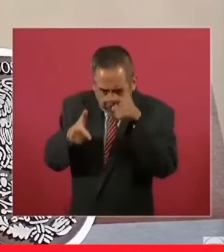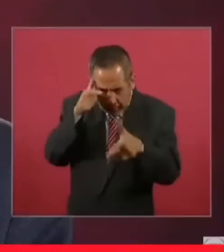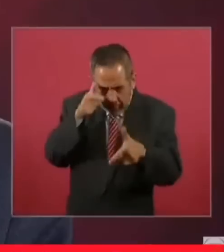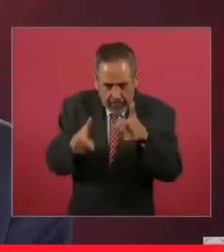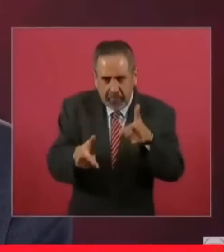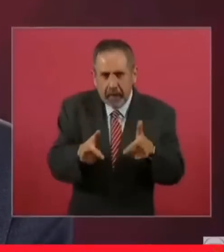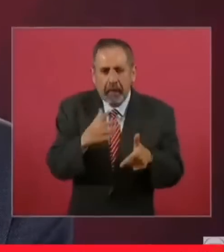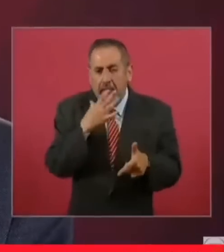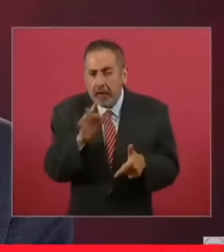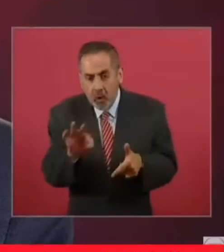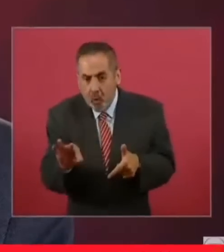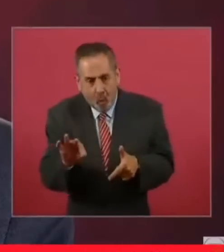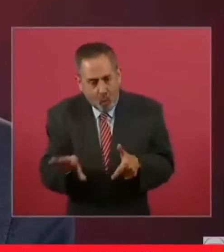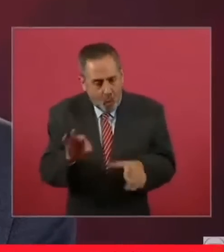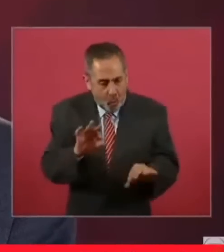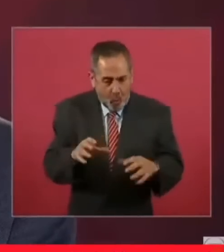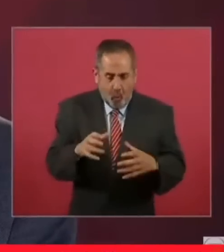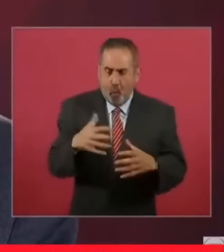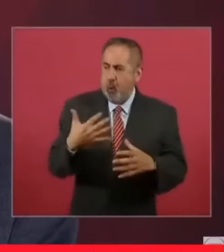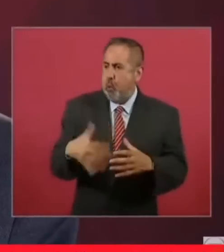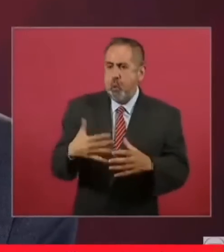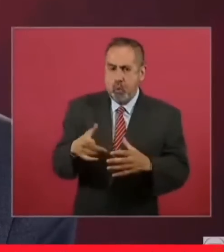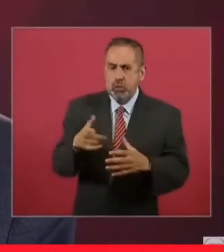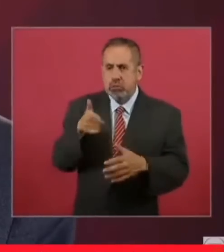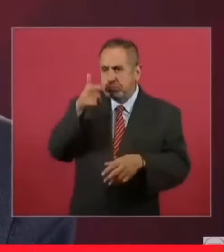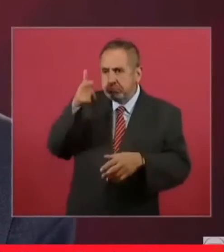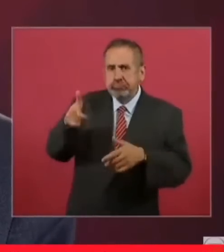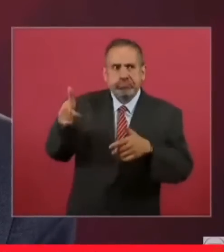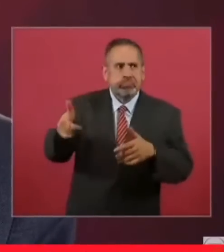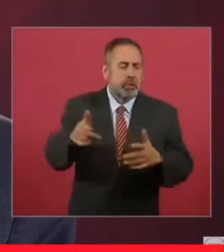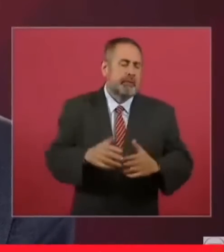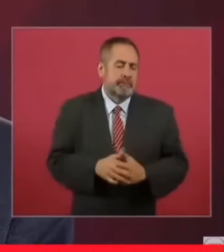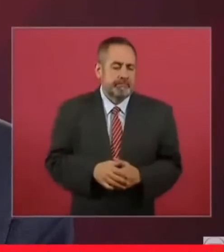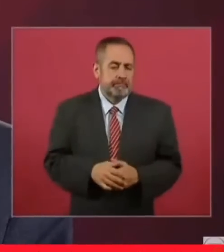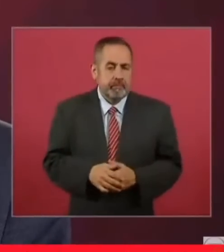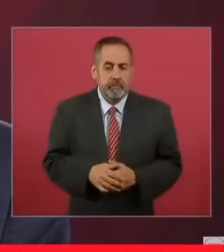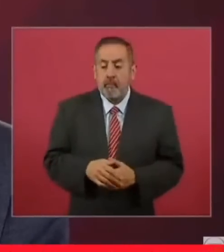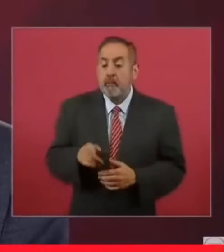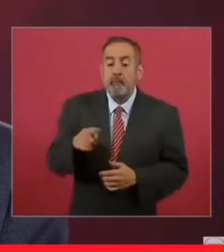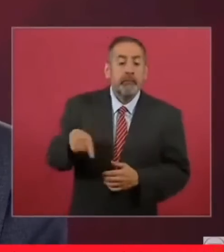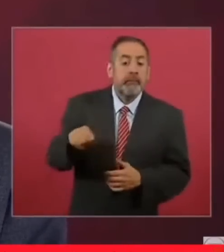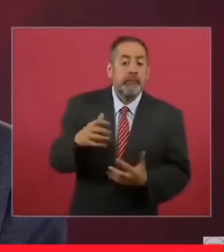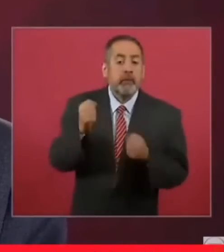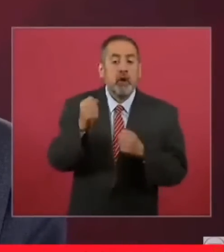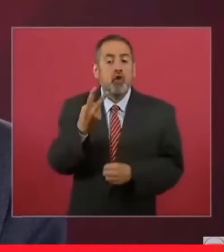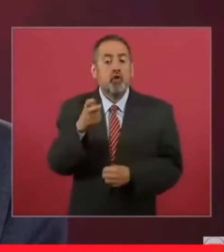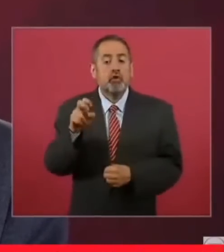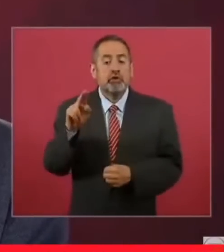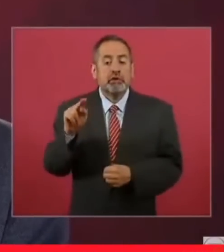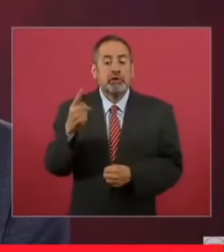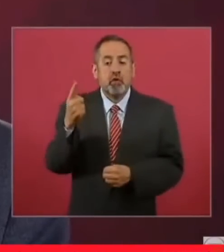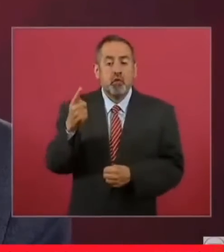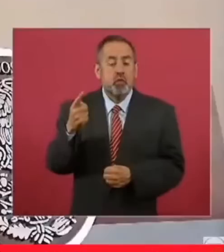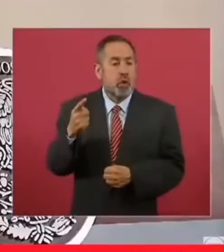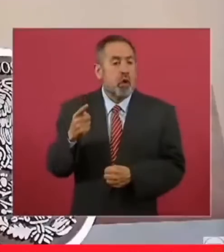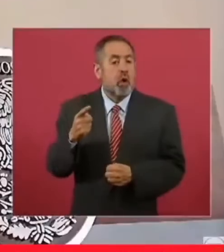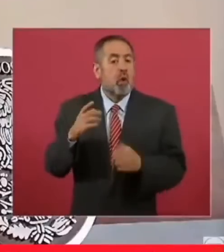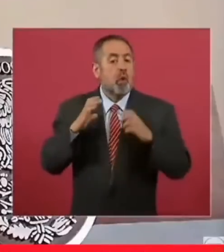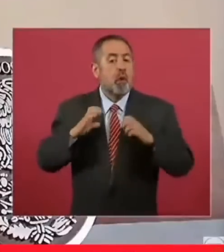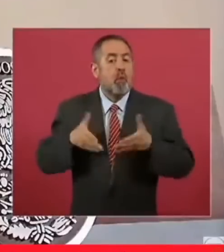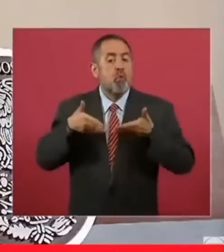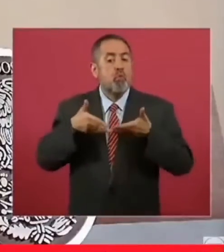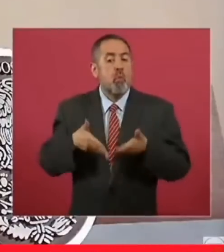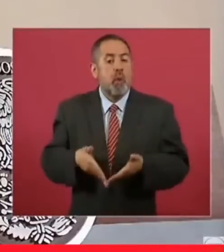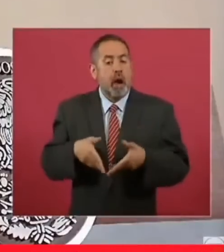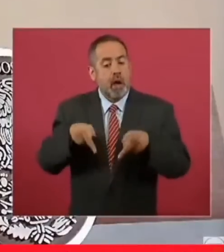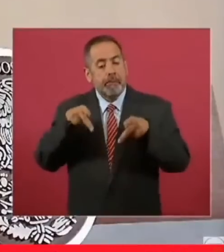estos asentamientos que vamos encontrando. Igual hemos recuperado 281 enterramientos humanos,